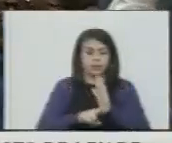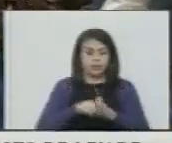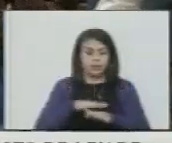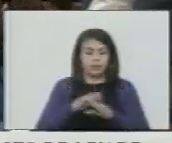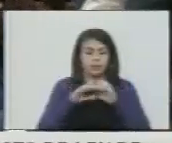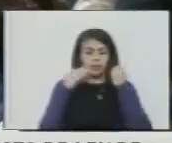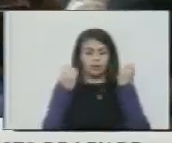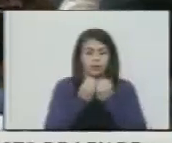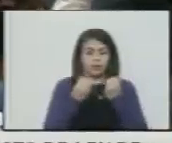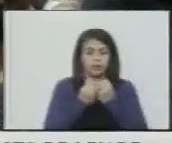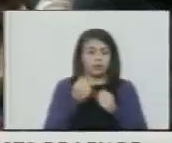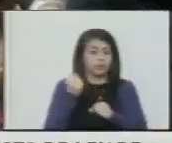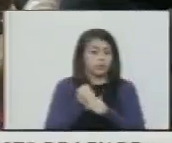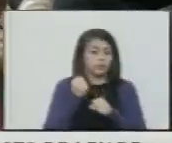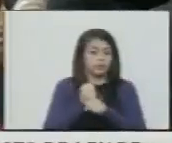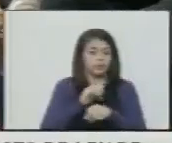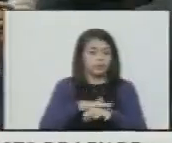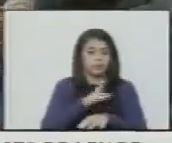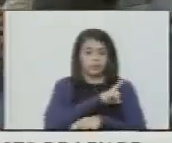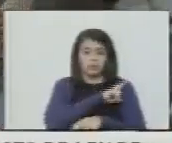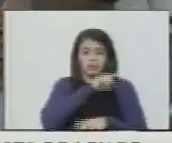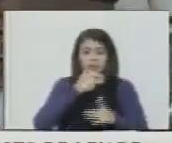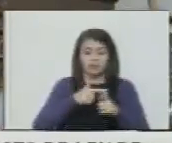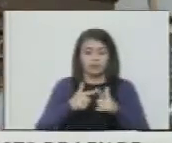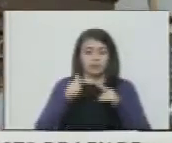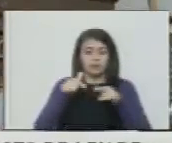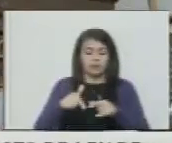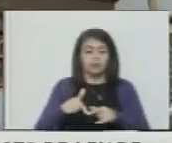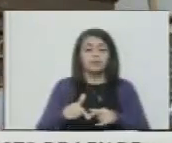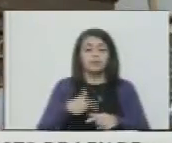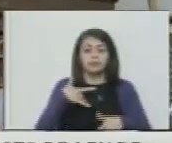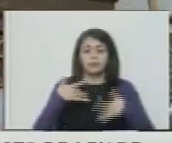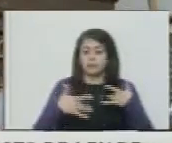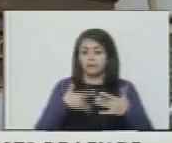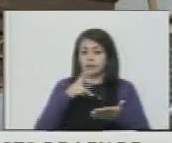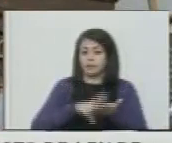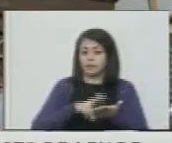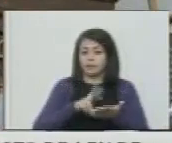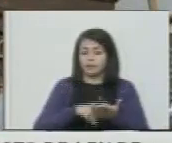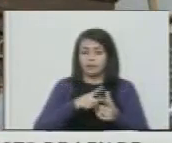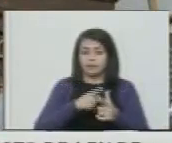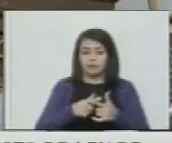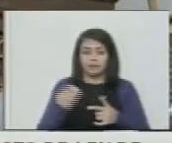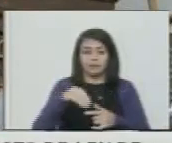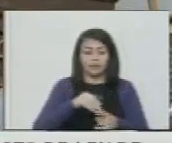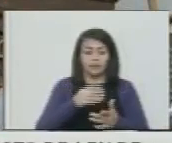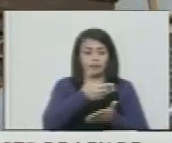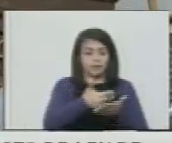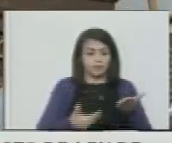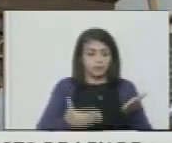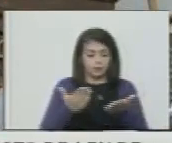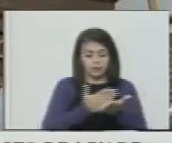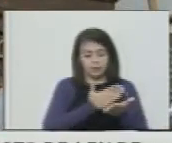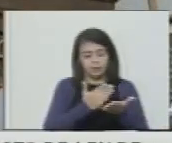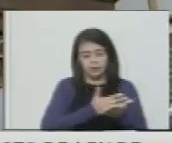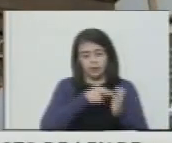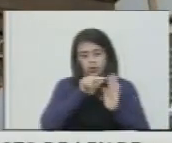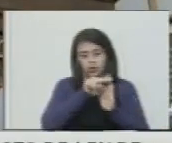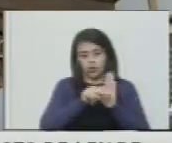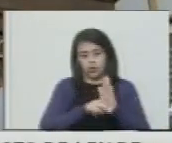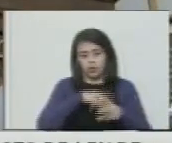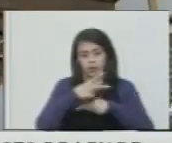reglamento interno de organización y funcionamiento de la superintendencia de la actividad aseguradora, sus manuales de normas